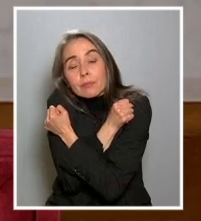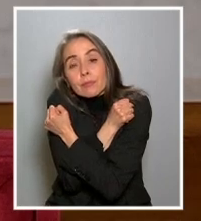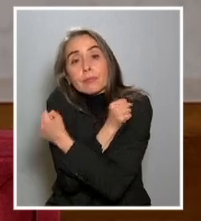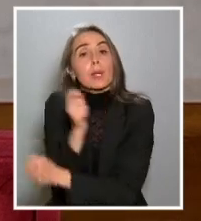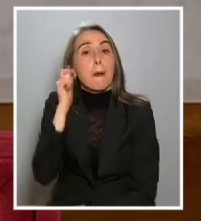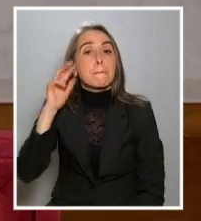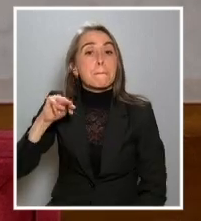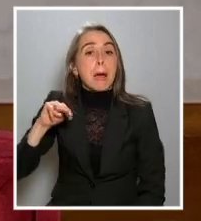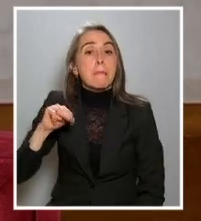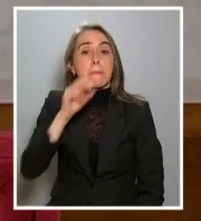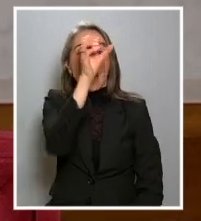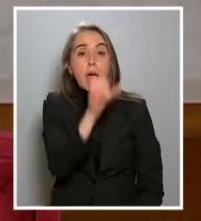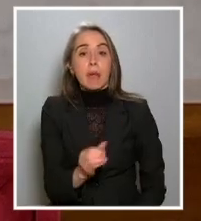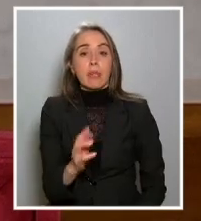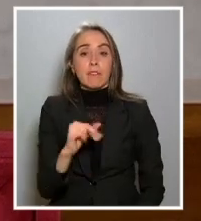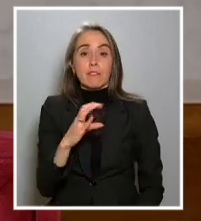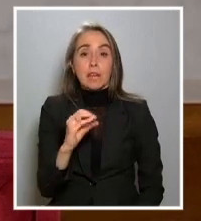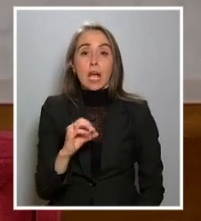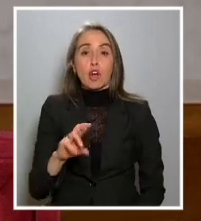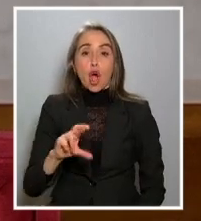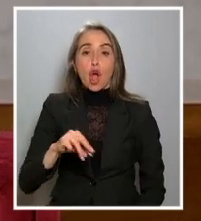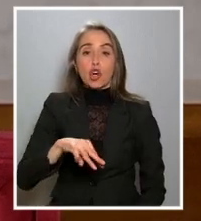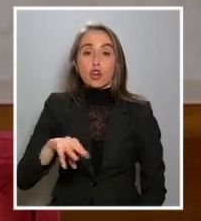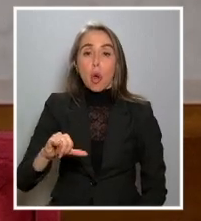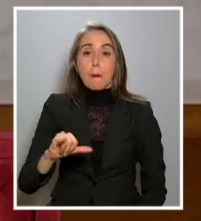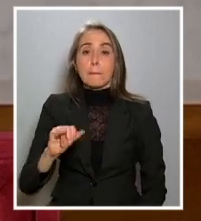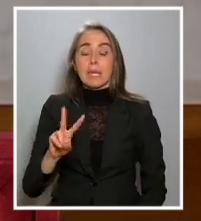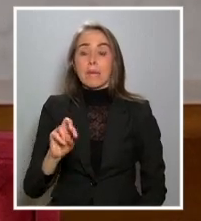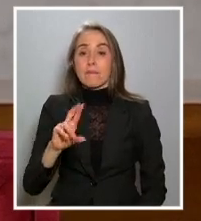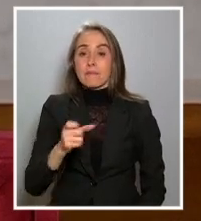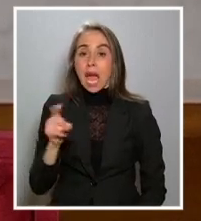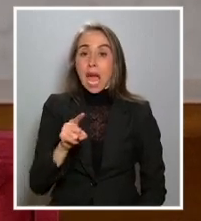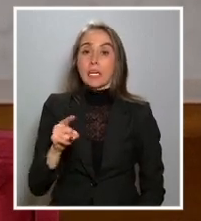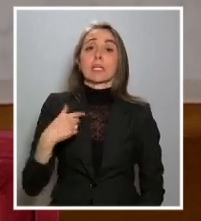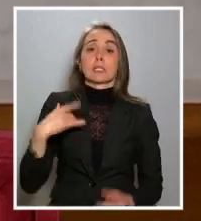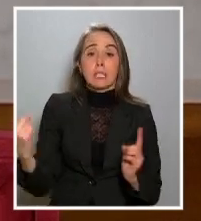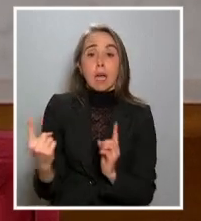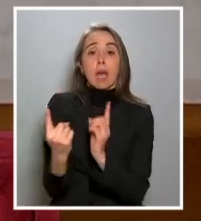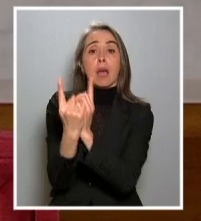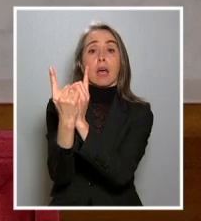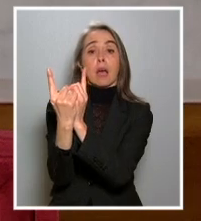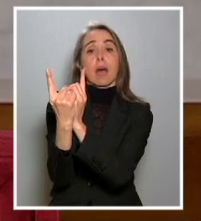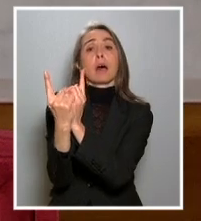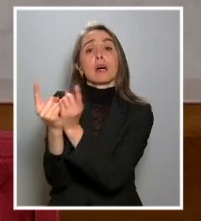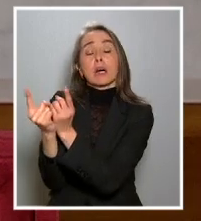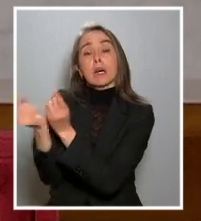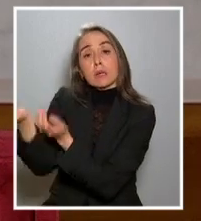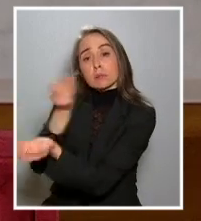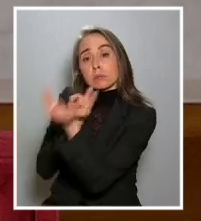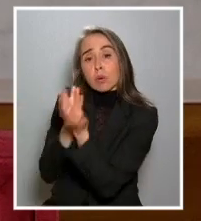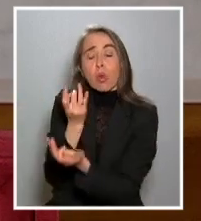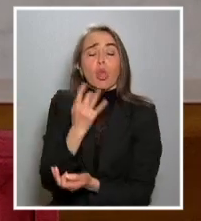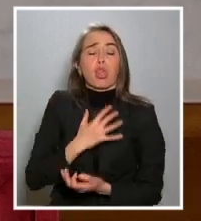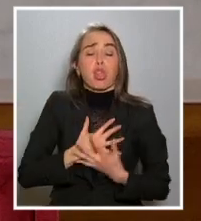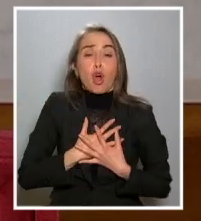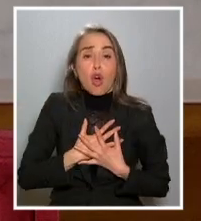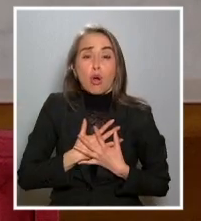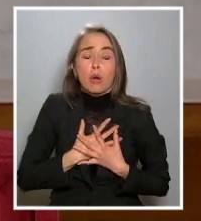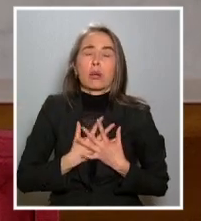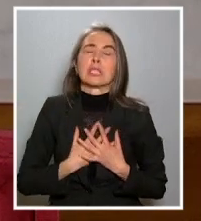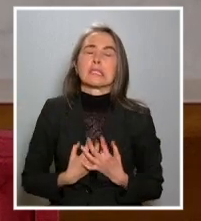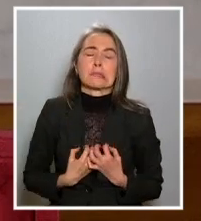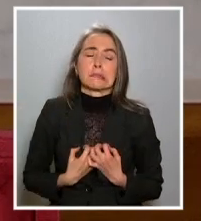a la madre de Franco, Romy Vargas, con quien he tenido la oportunidad de compartir su dolor, que es